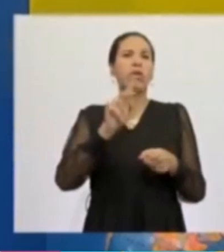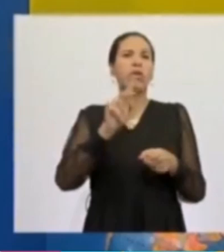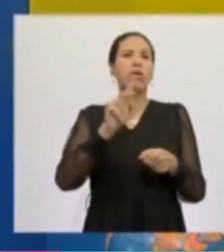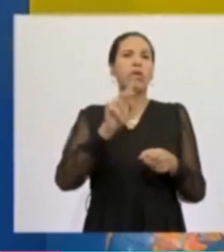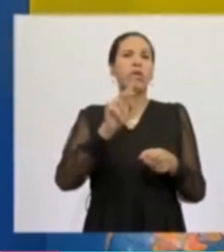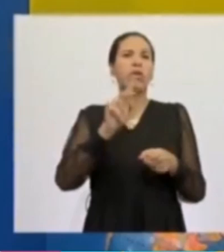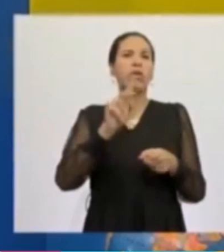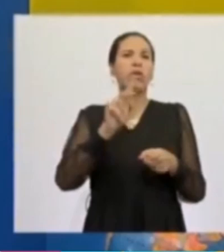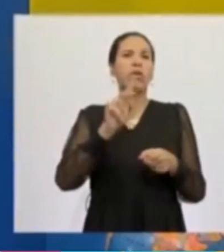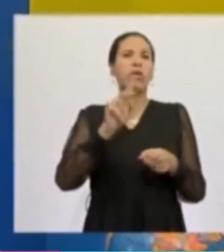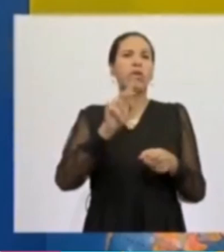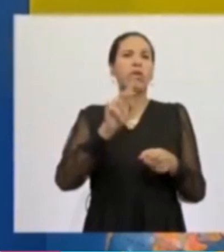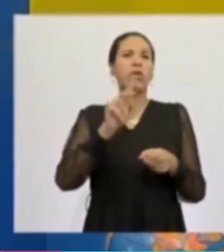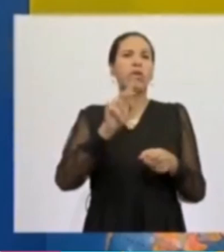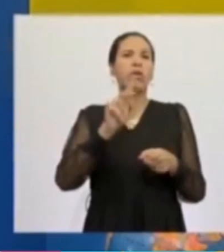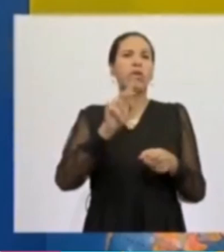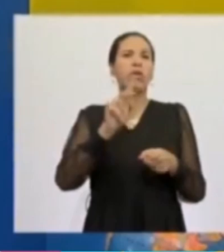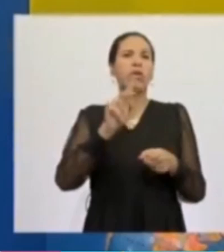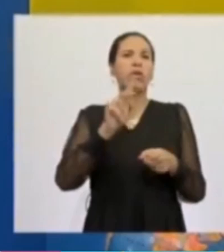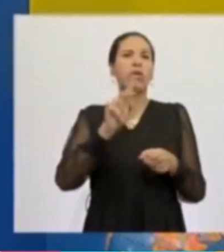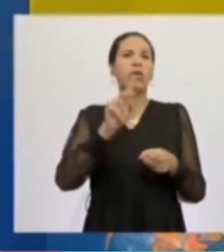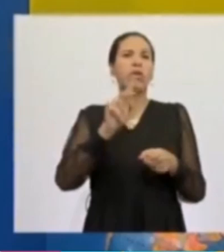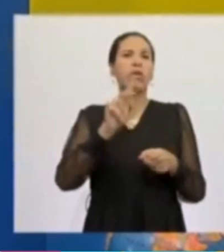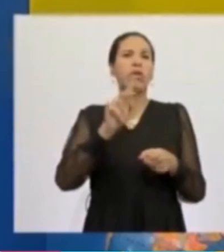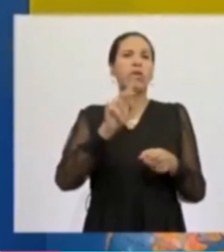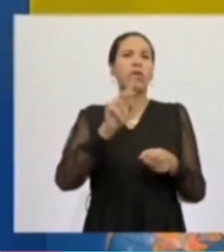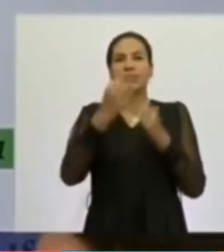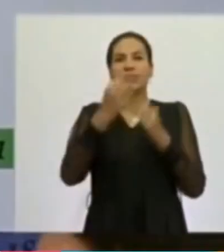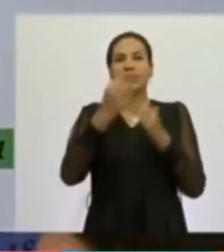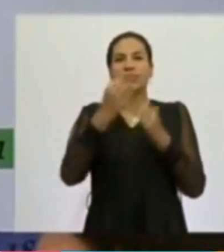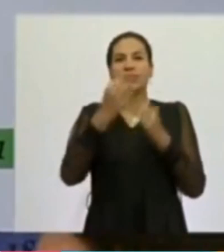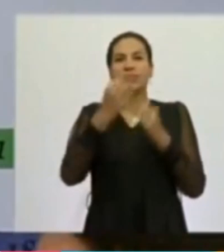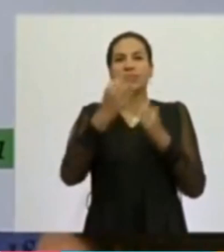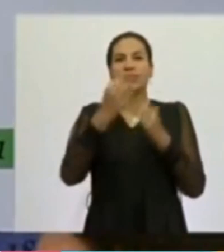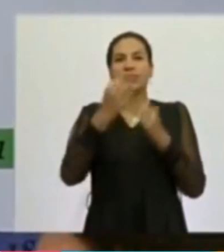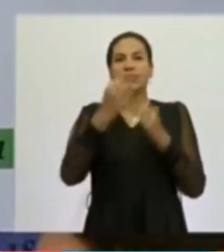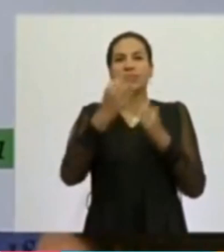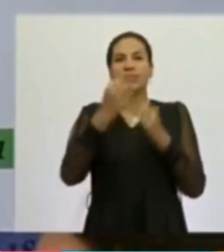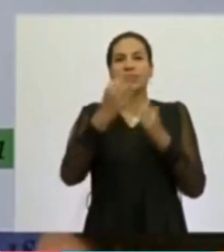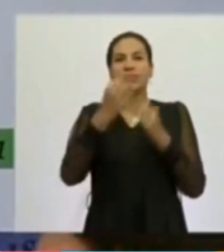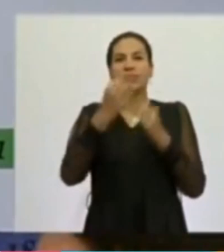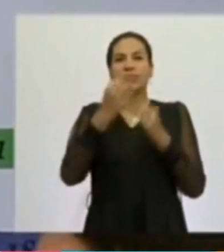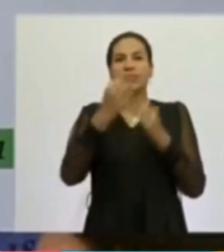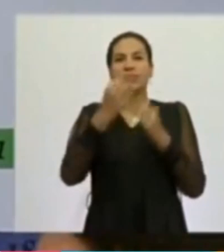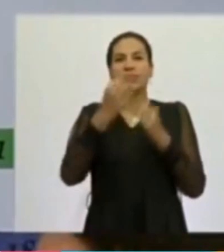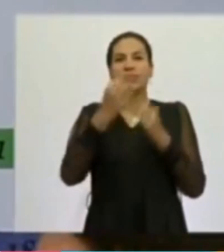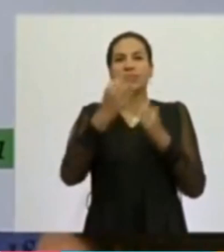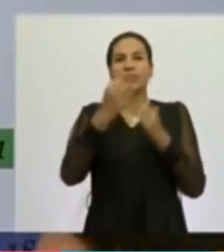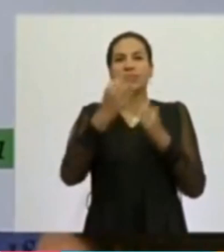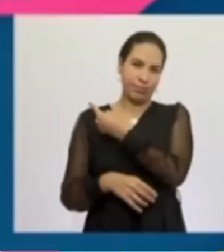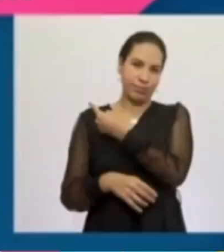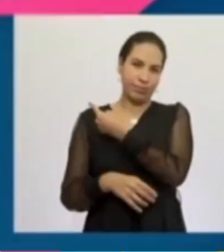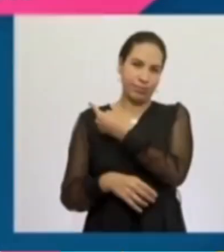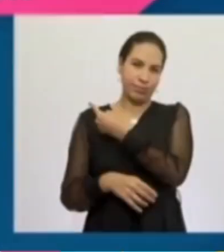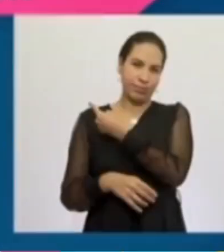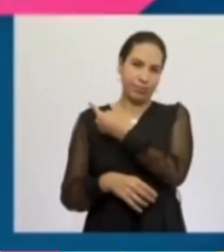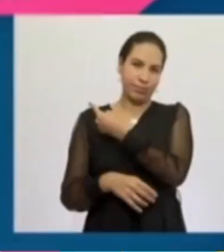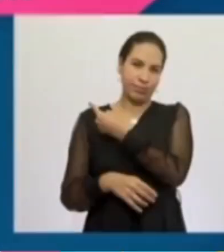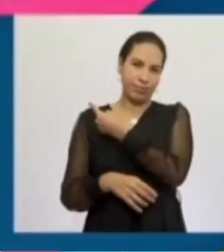de reforma se promulgaron en 3 años distintos. En la línea del tiempo puedes dibujar una pequeña llave que vaya hacia la derecha